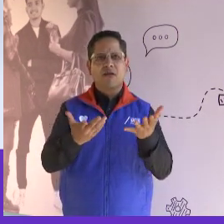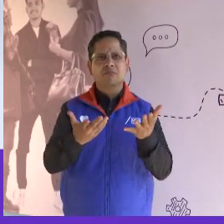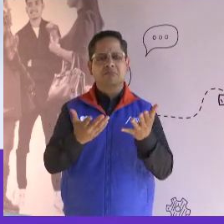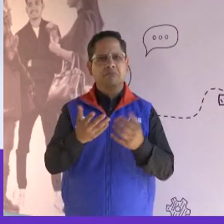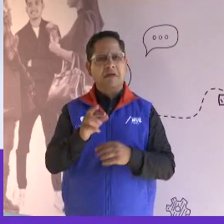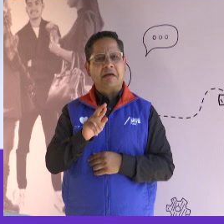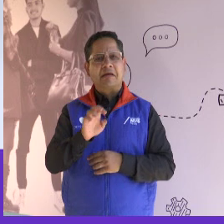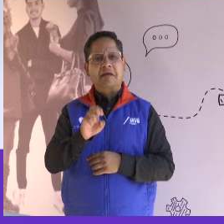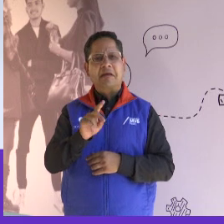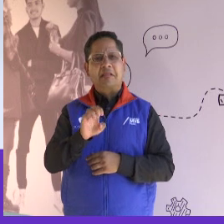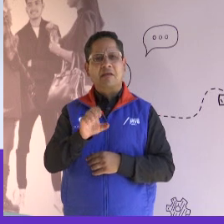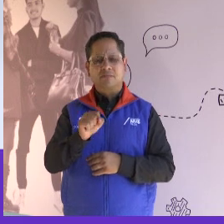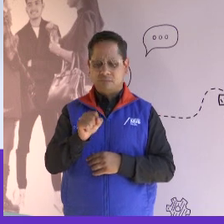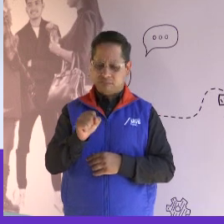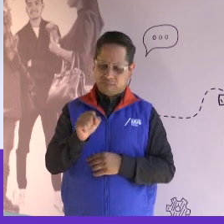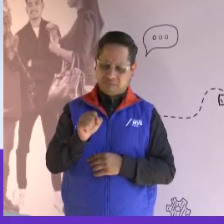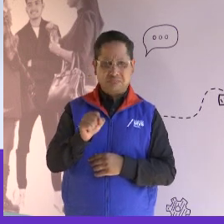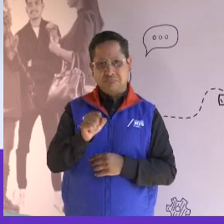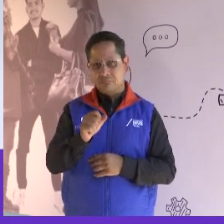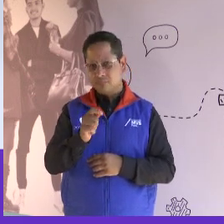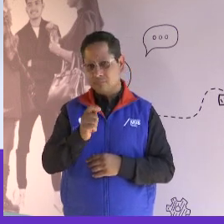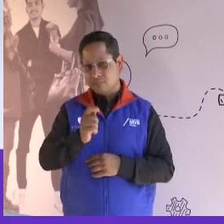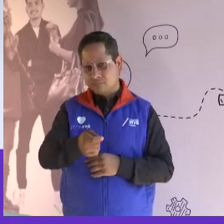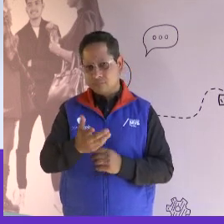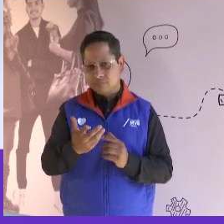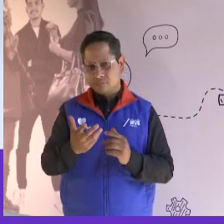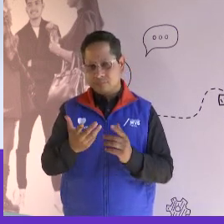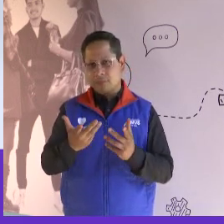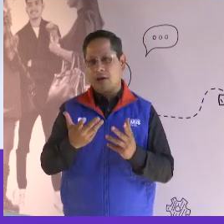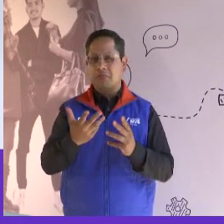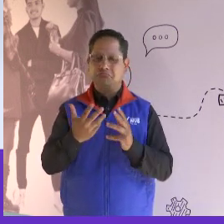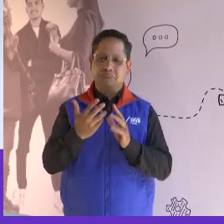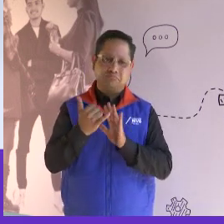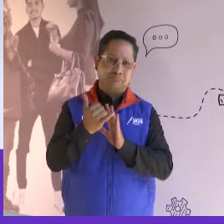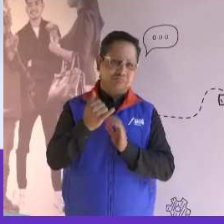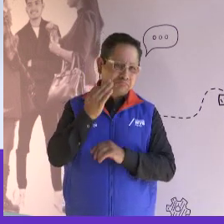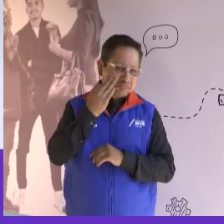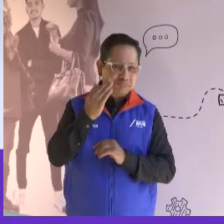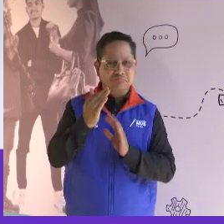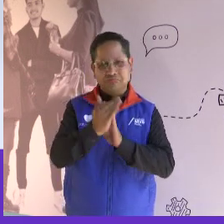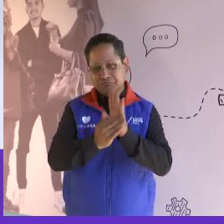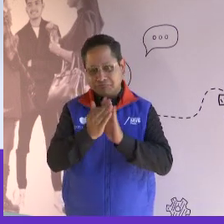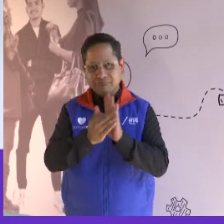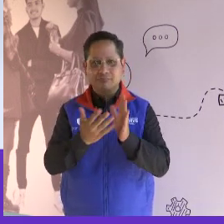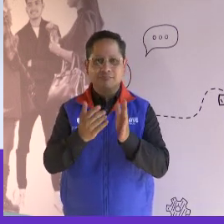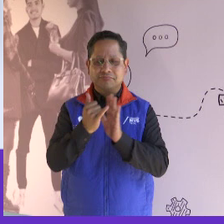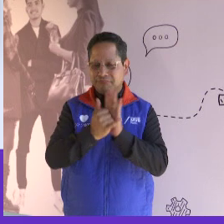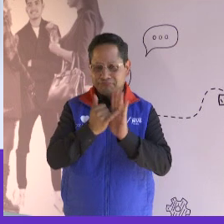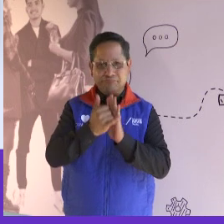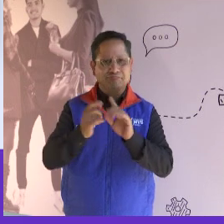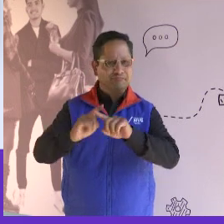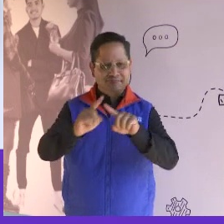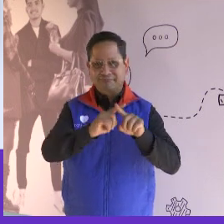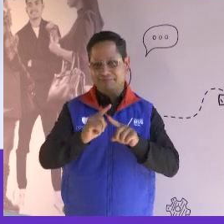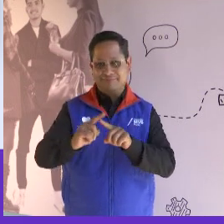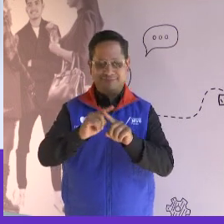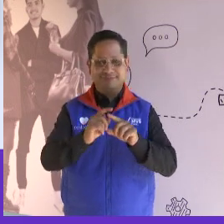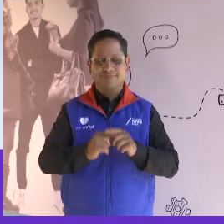hablar sobre los vínculos y lo colaborativo, ¿no? Que bueno,